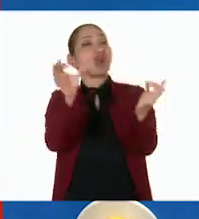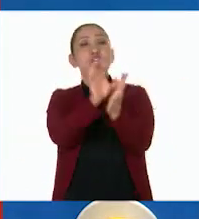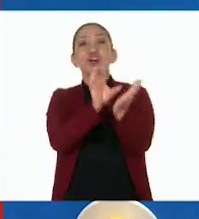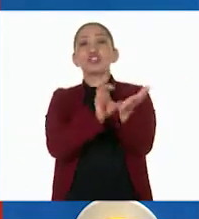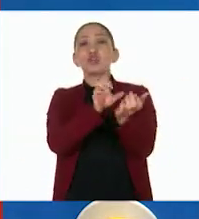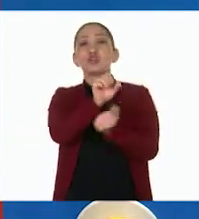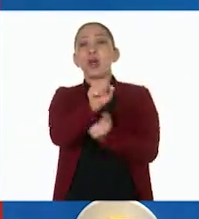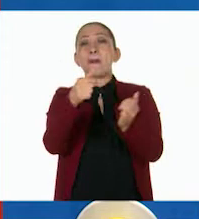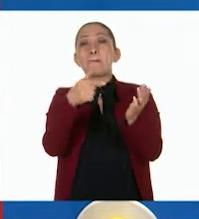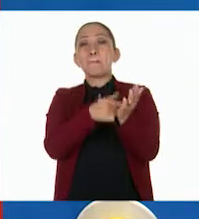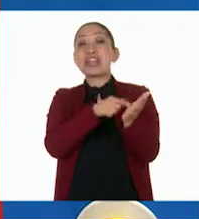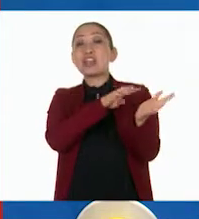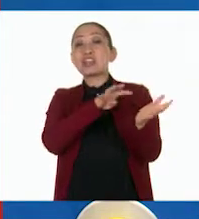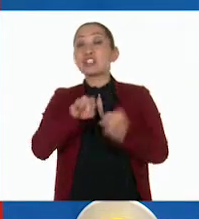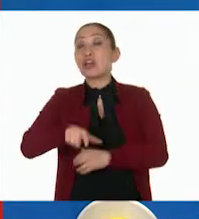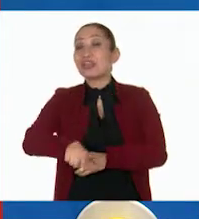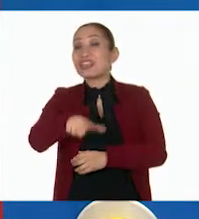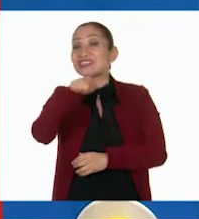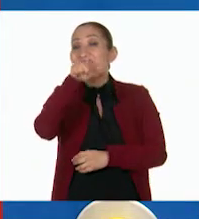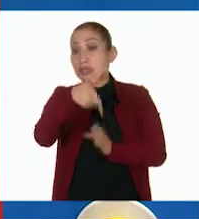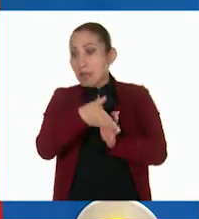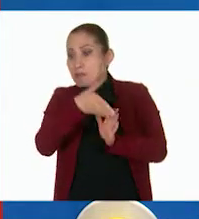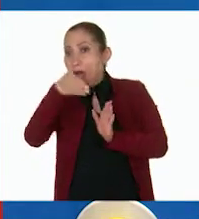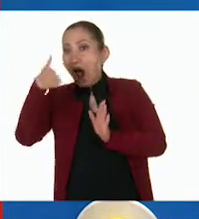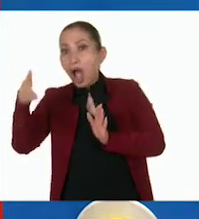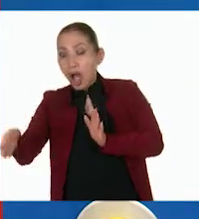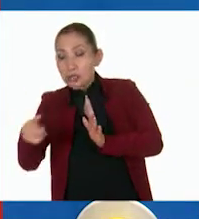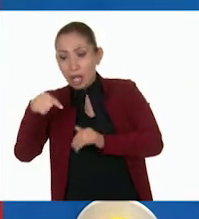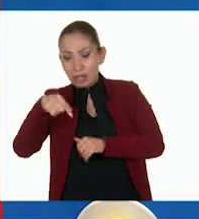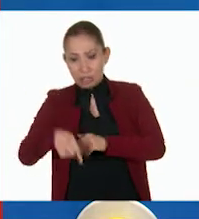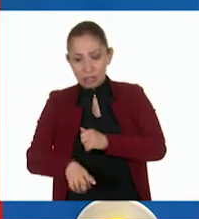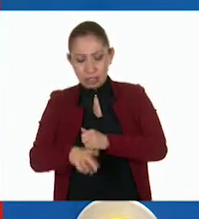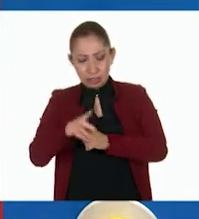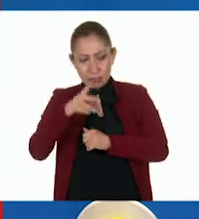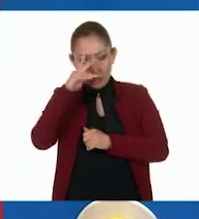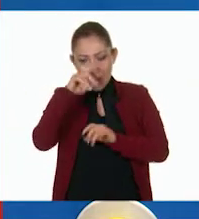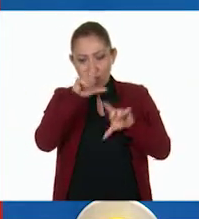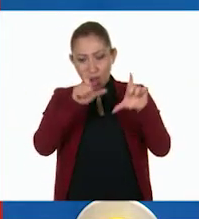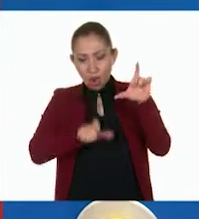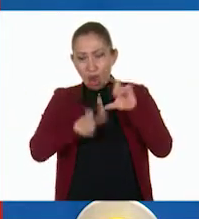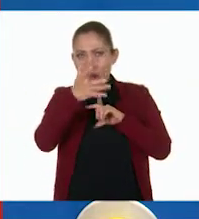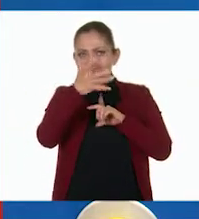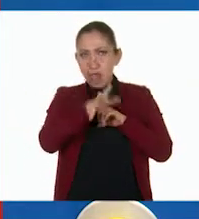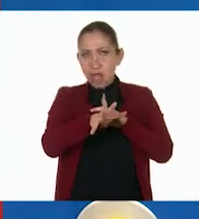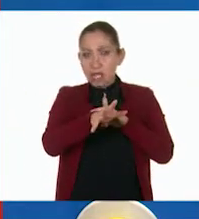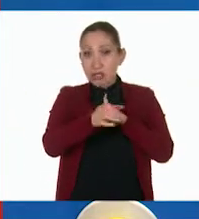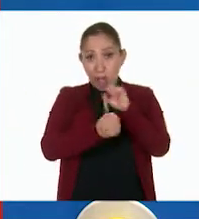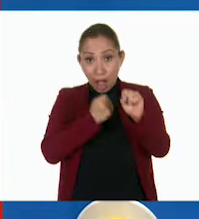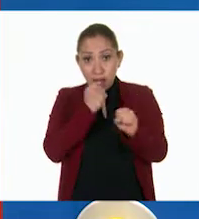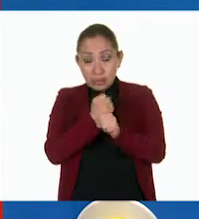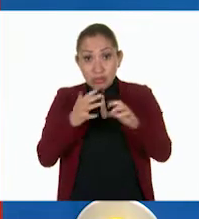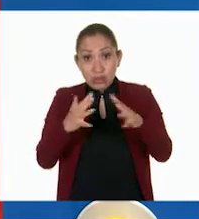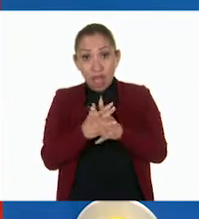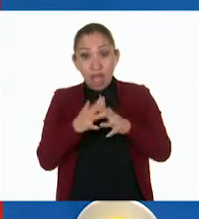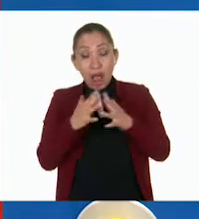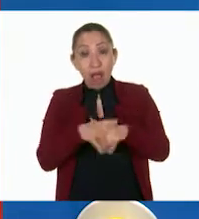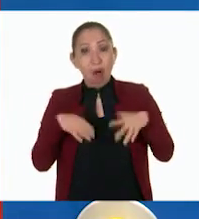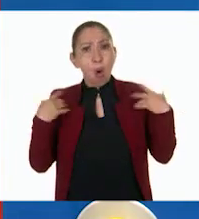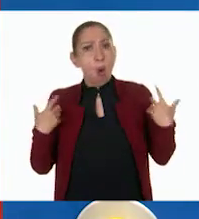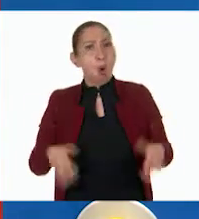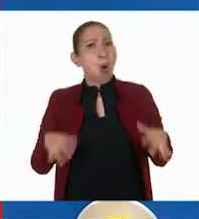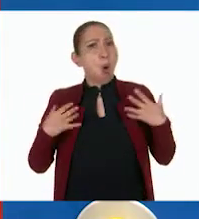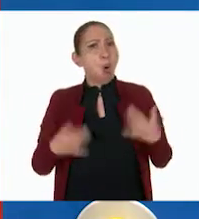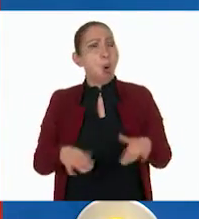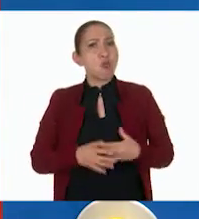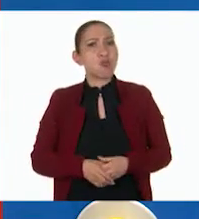de 1917, eso quiere decir que nuestro país pasó casi 10 años en guerra.